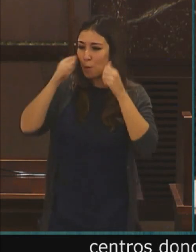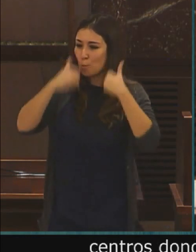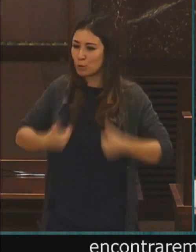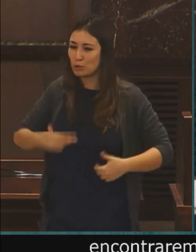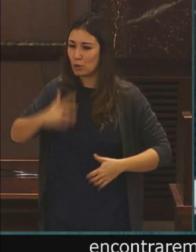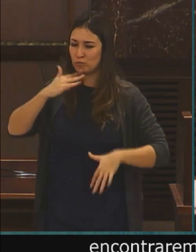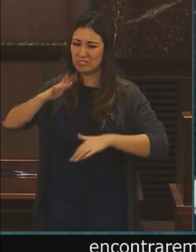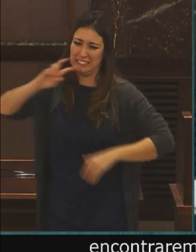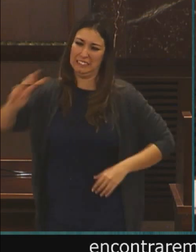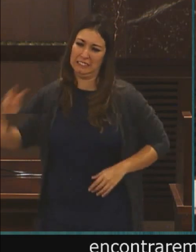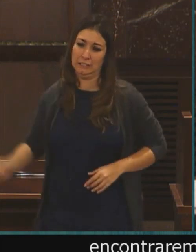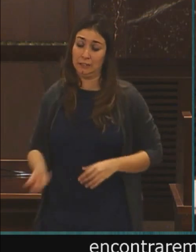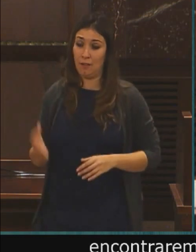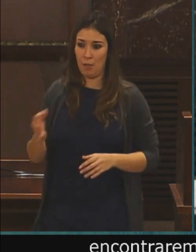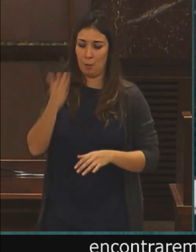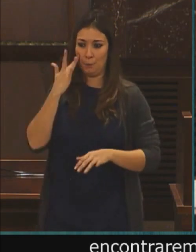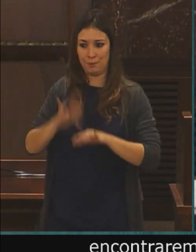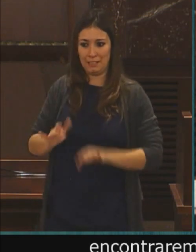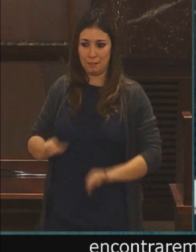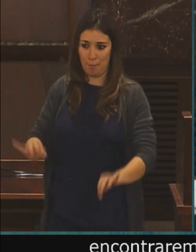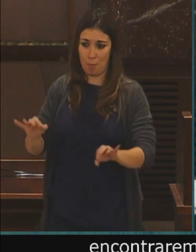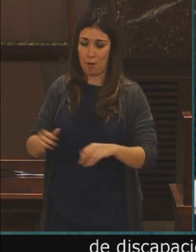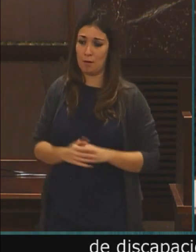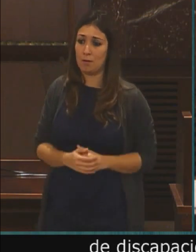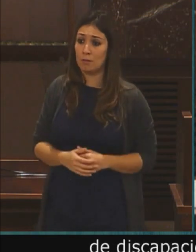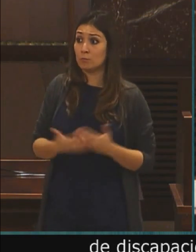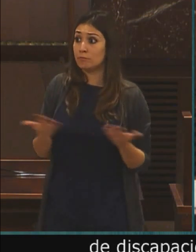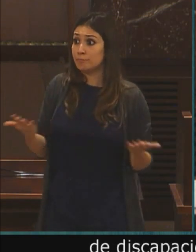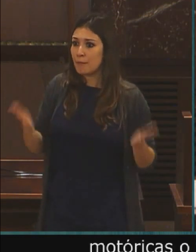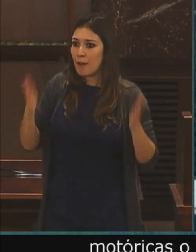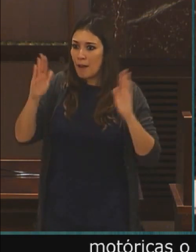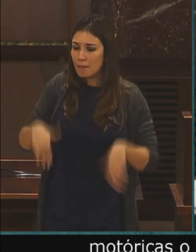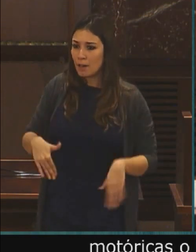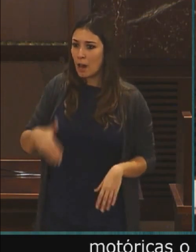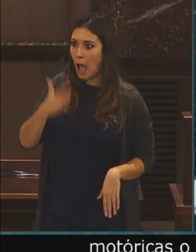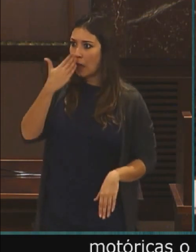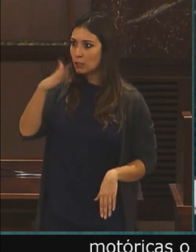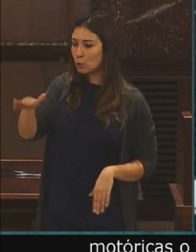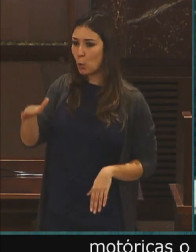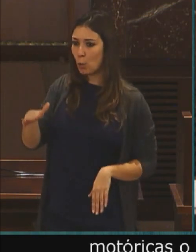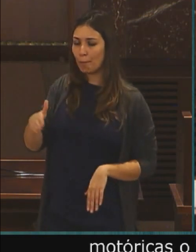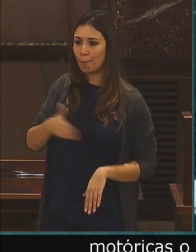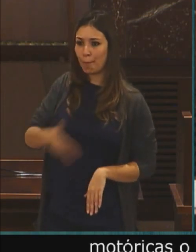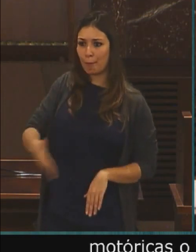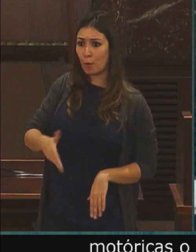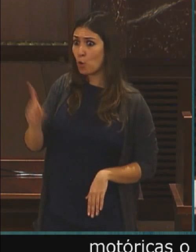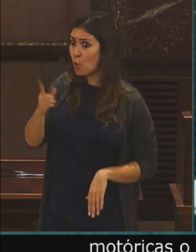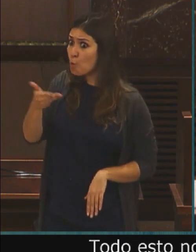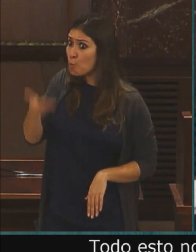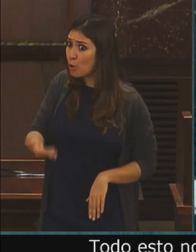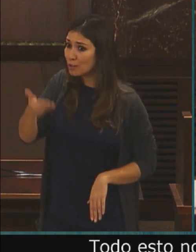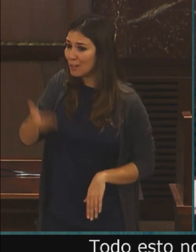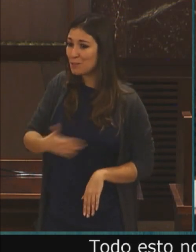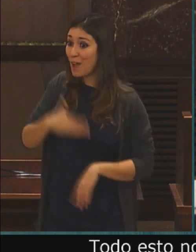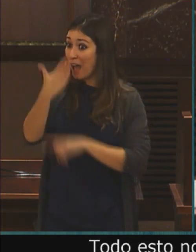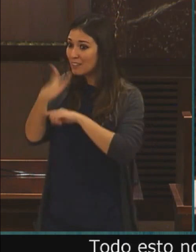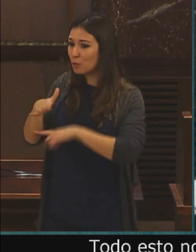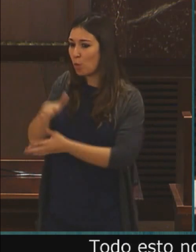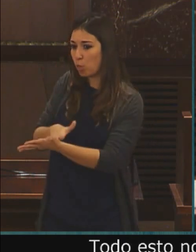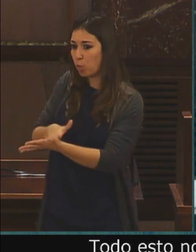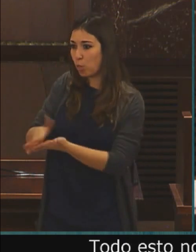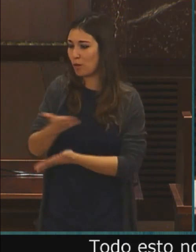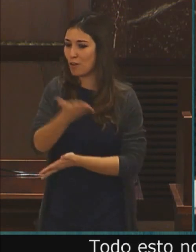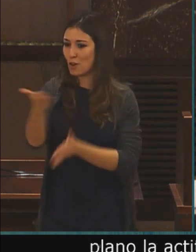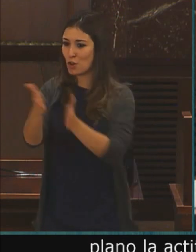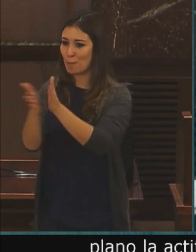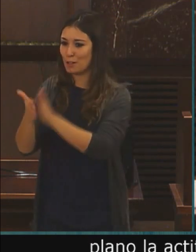motóricas o físicas. Todo esto no debe relegar a un segundo plano la actitud del mediador, más aún cuando va a ser el modelo de trabajo para el resto de